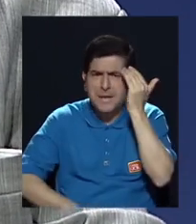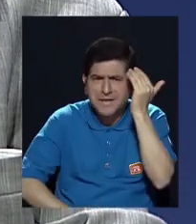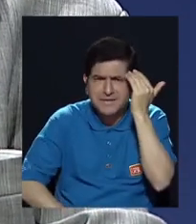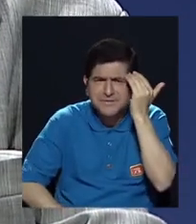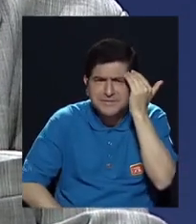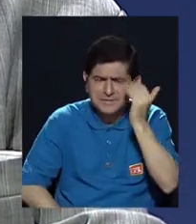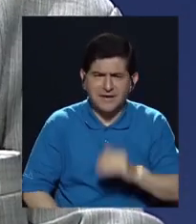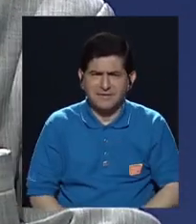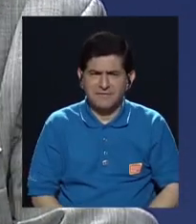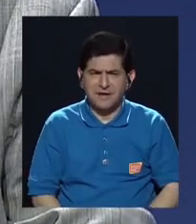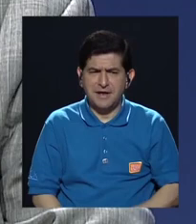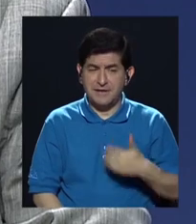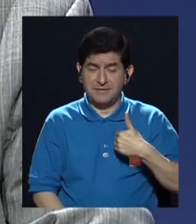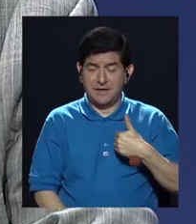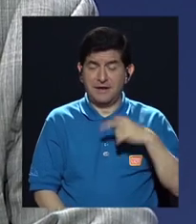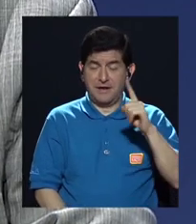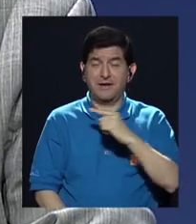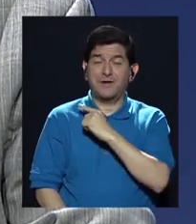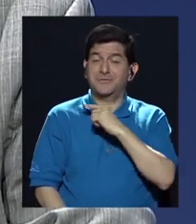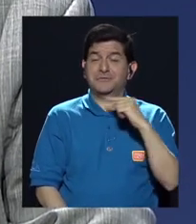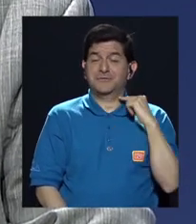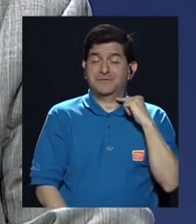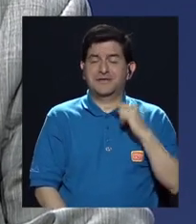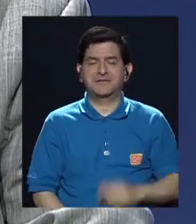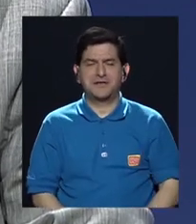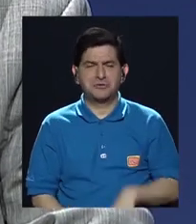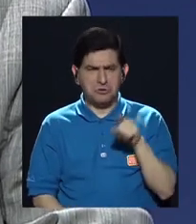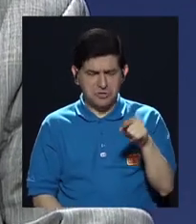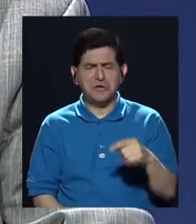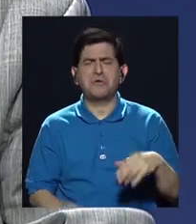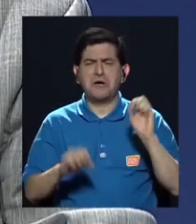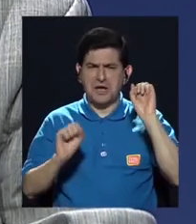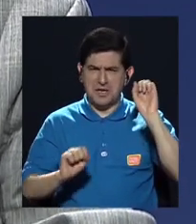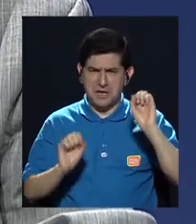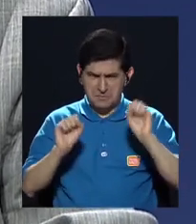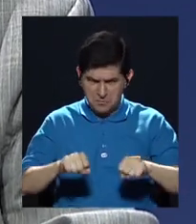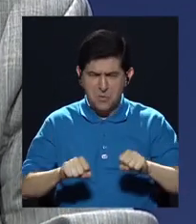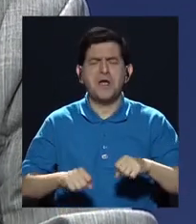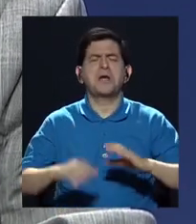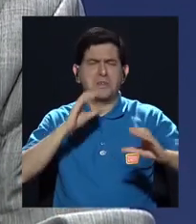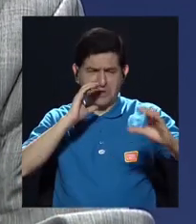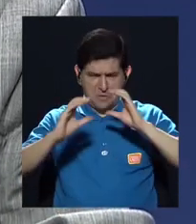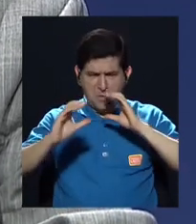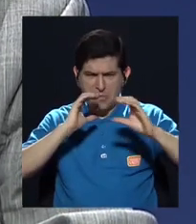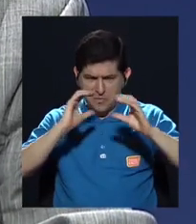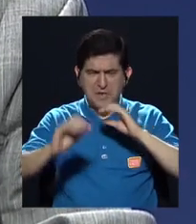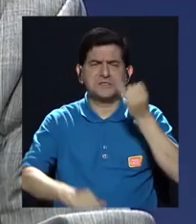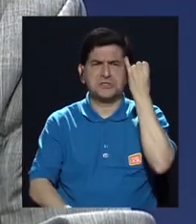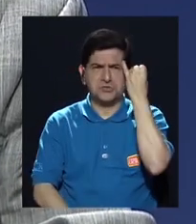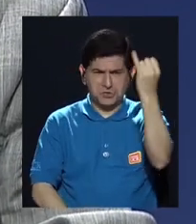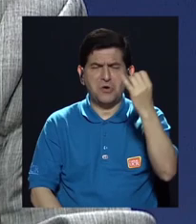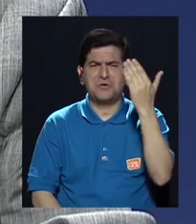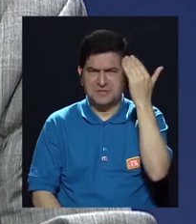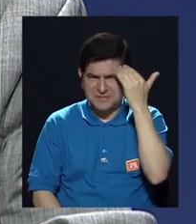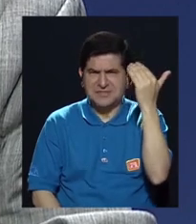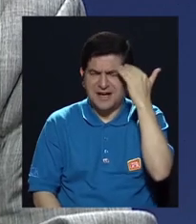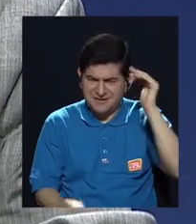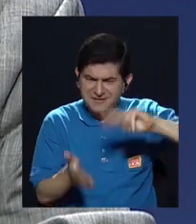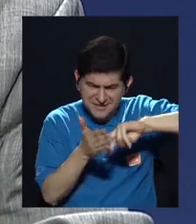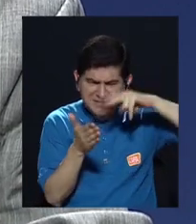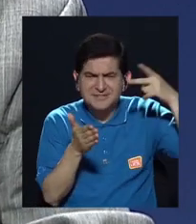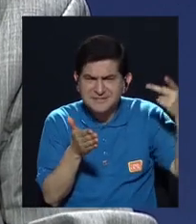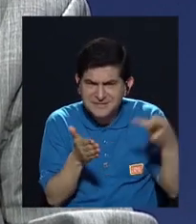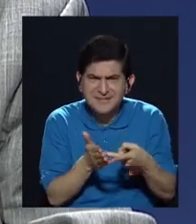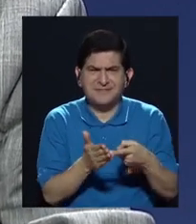Pero sabía que tenía a su capellán, con el cual había tenido grandes conversaciones ideológicas y sabía lo